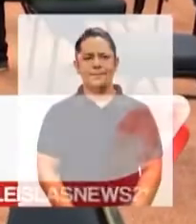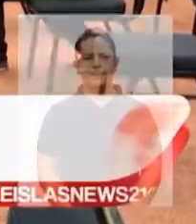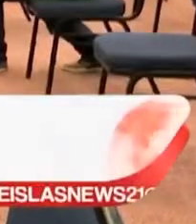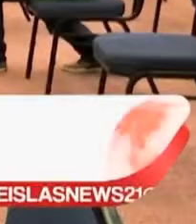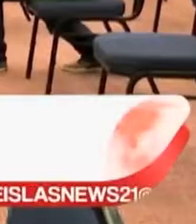semana